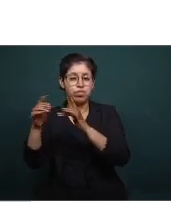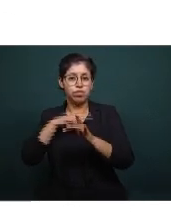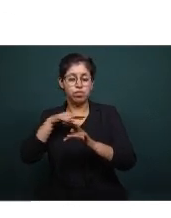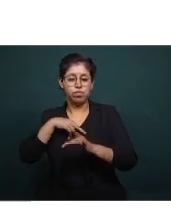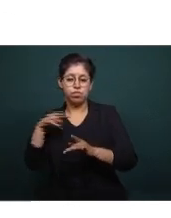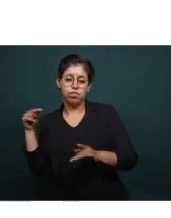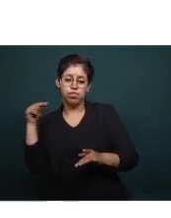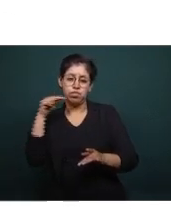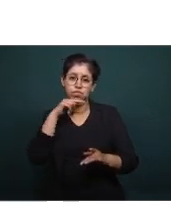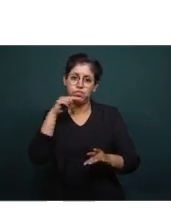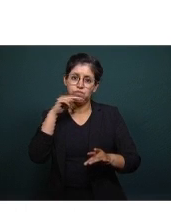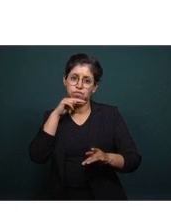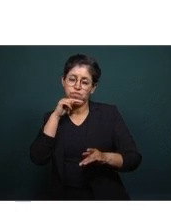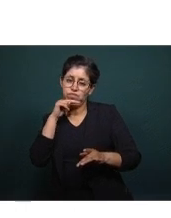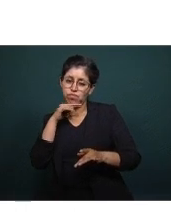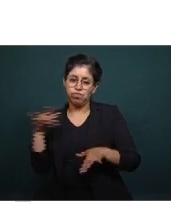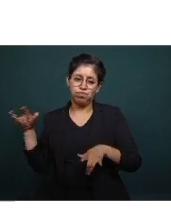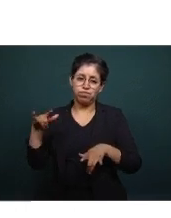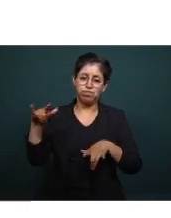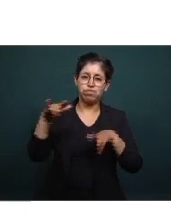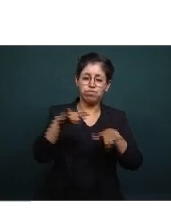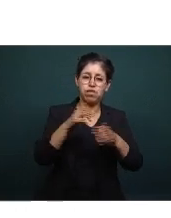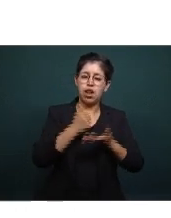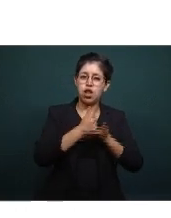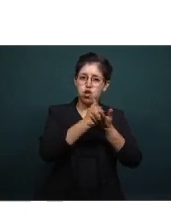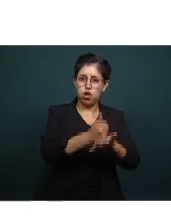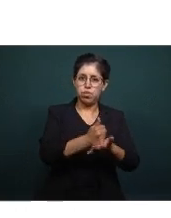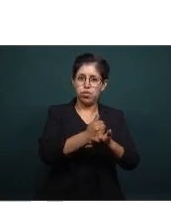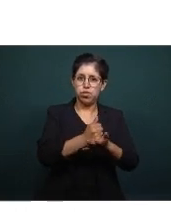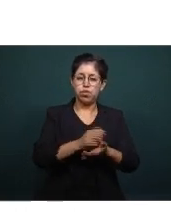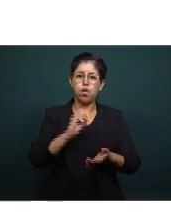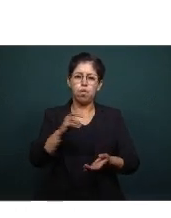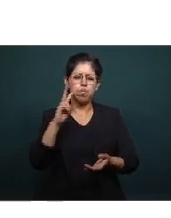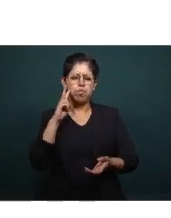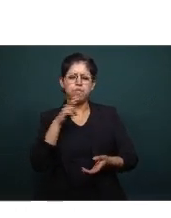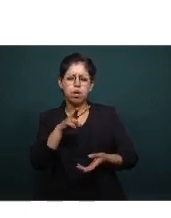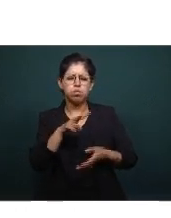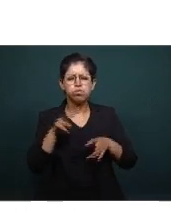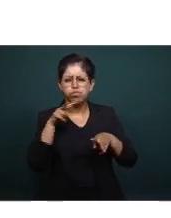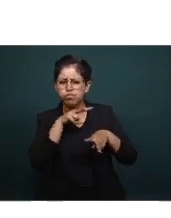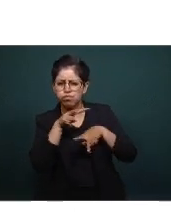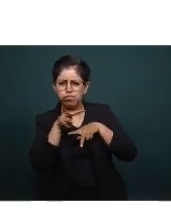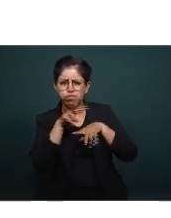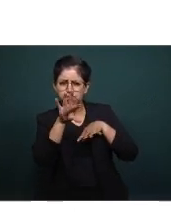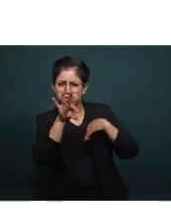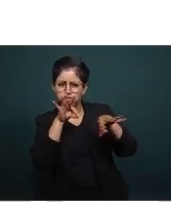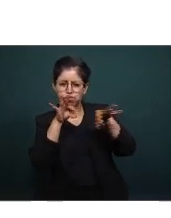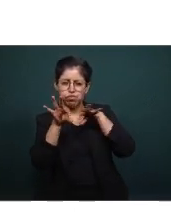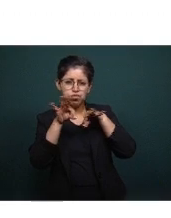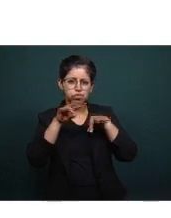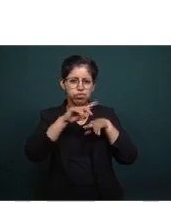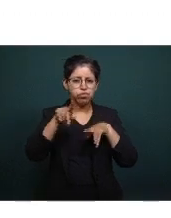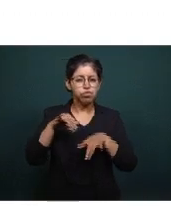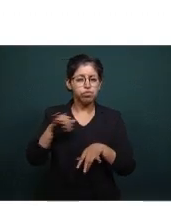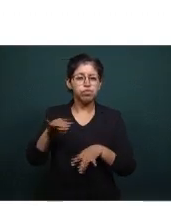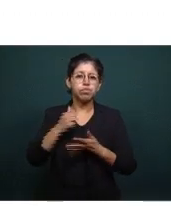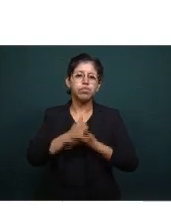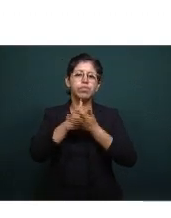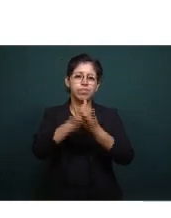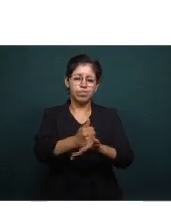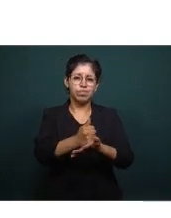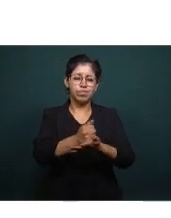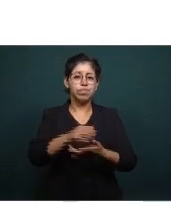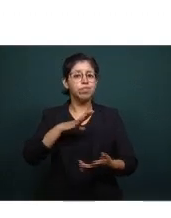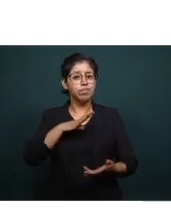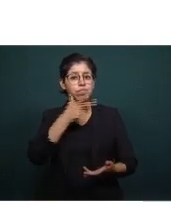manera inmediata cuando hay algún incidente o, en su caso, la reconstrucción de hechos. Y también hemos visto que con los operadores